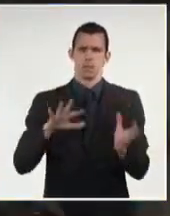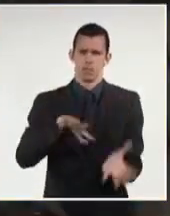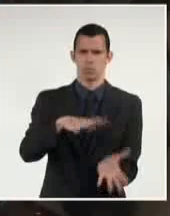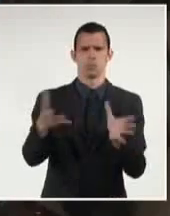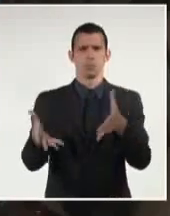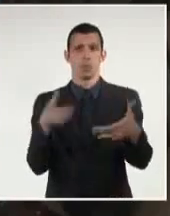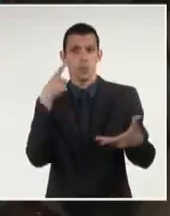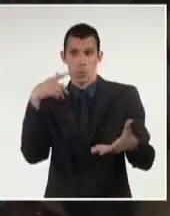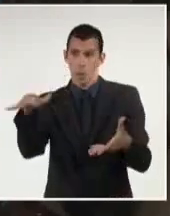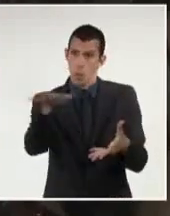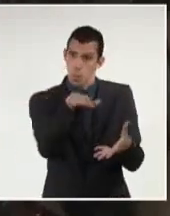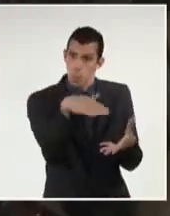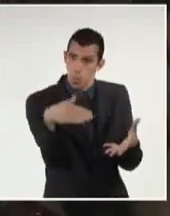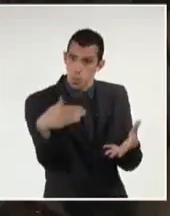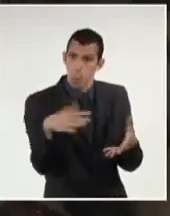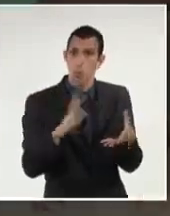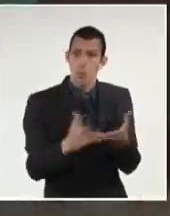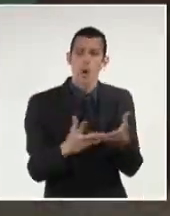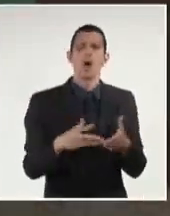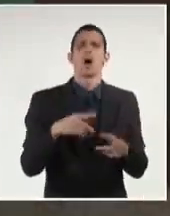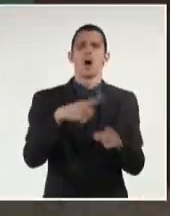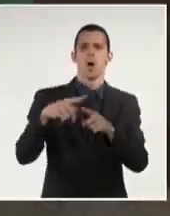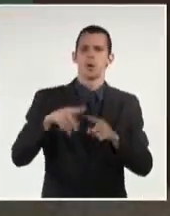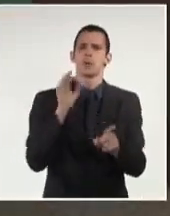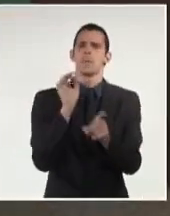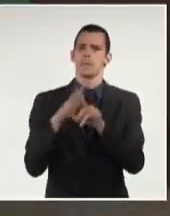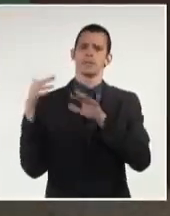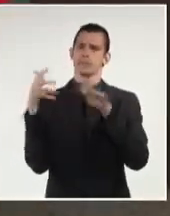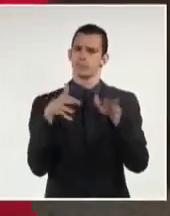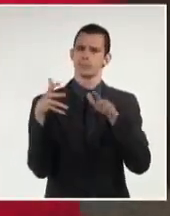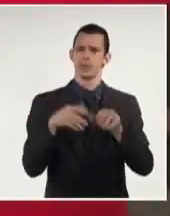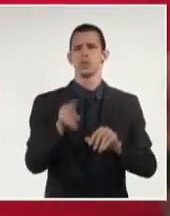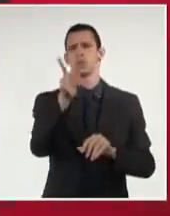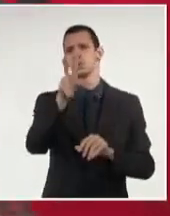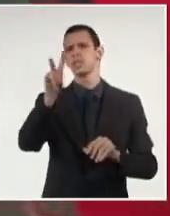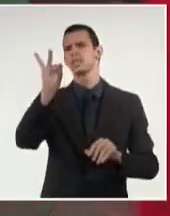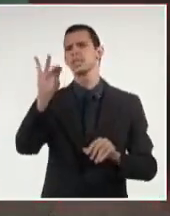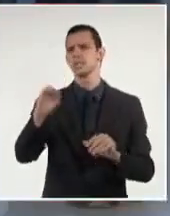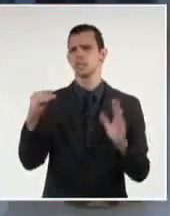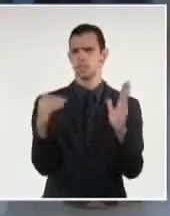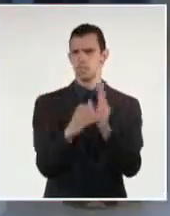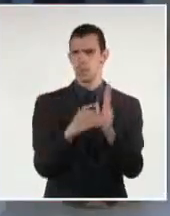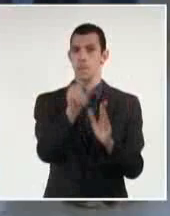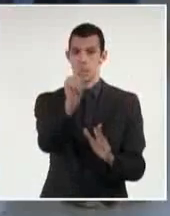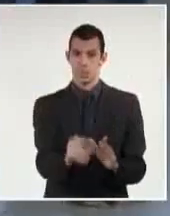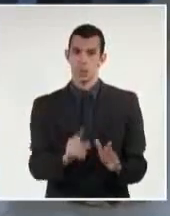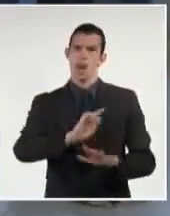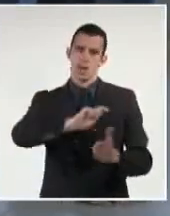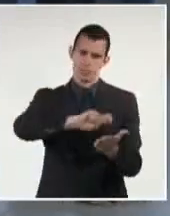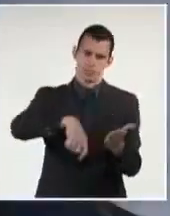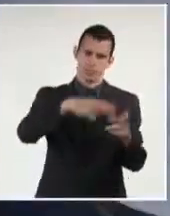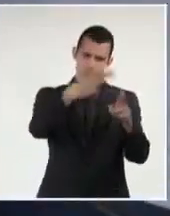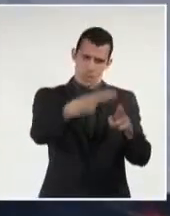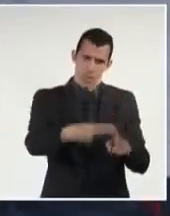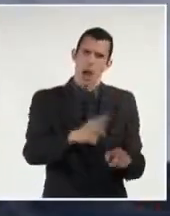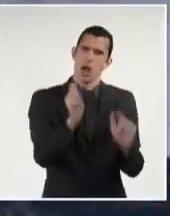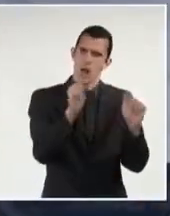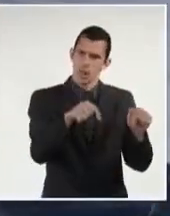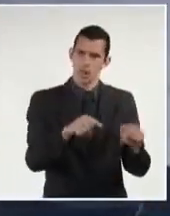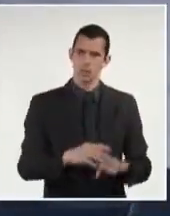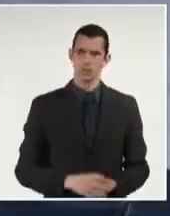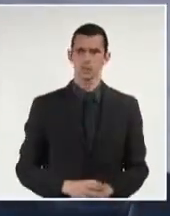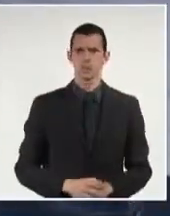estuvieron convocados más de 270.000 electores de la provincia. Durante el proceso participaron cerca de 5.000